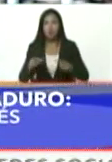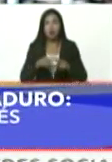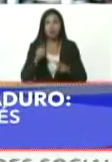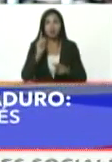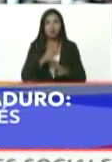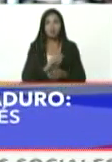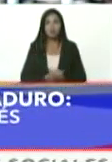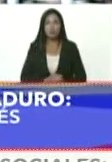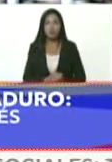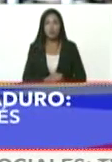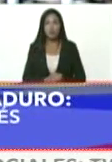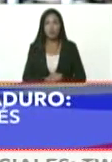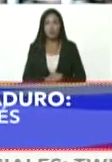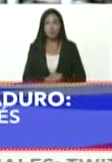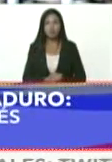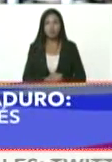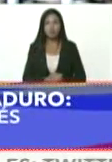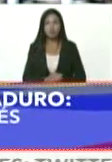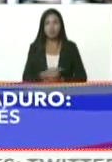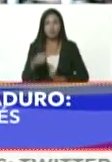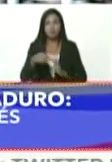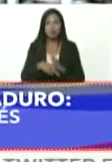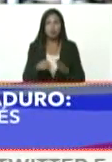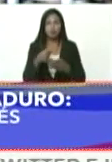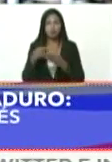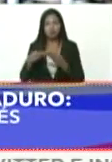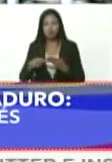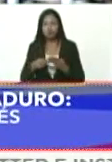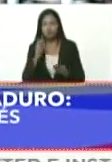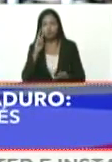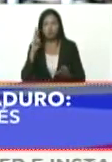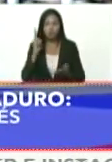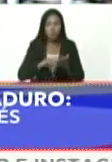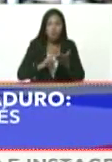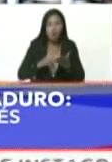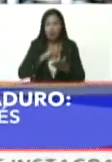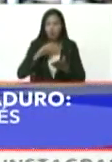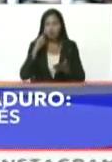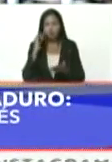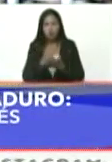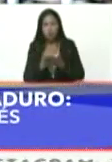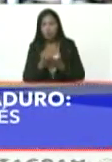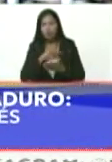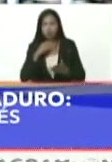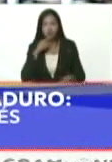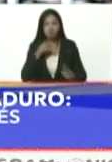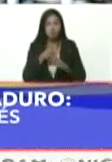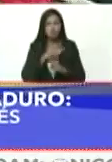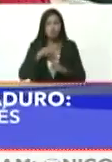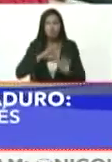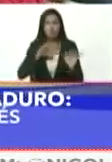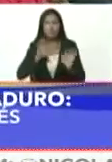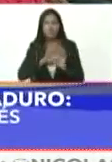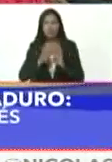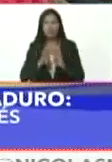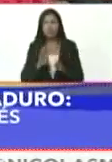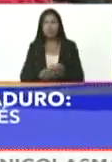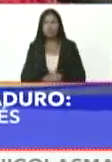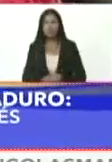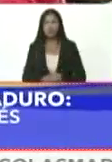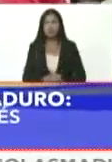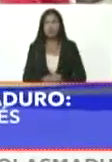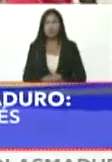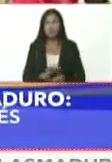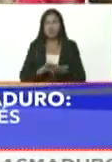en cualquier dimensión y bajo cualquier prueba que nos toque pasar. ¿Qué sería de Venezuela